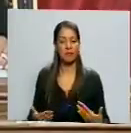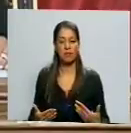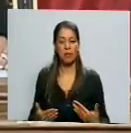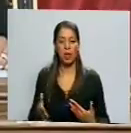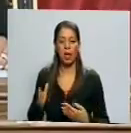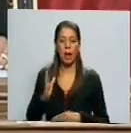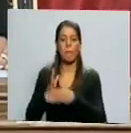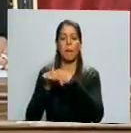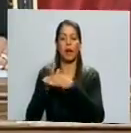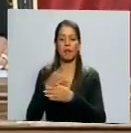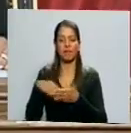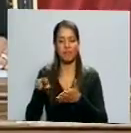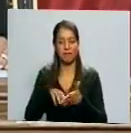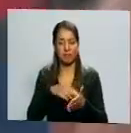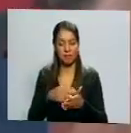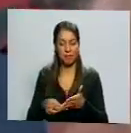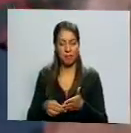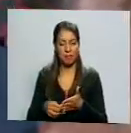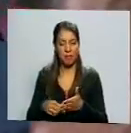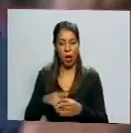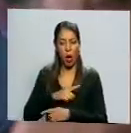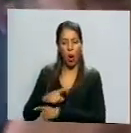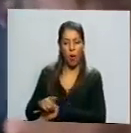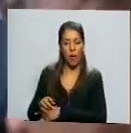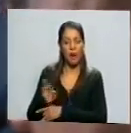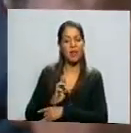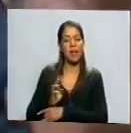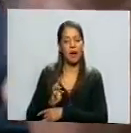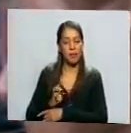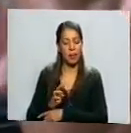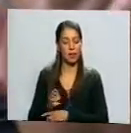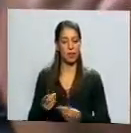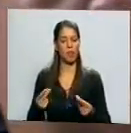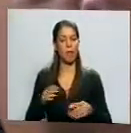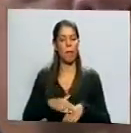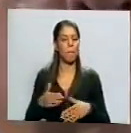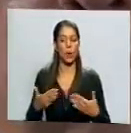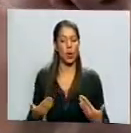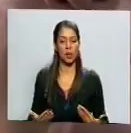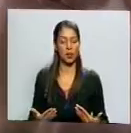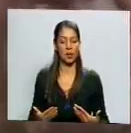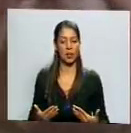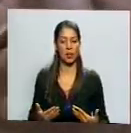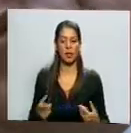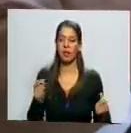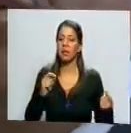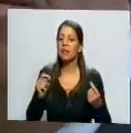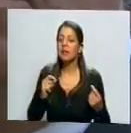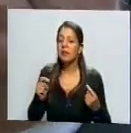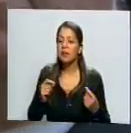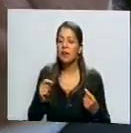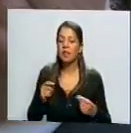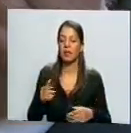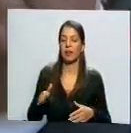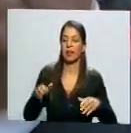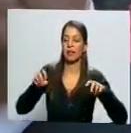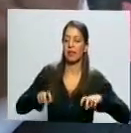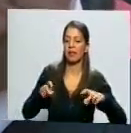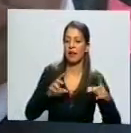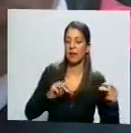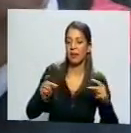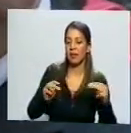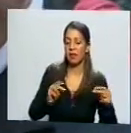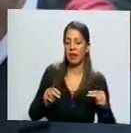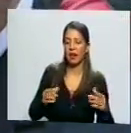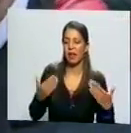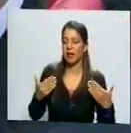prisa? ¿Por qué cumplir el mandato tan rápidamente? ¿Por qué menear la colita y sentarse en la alfombra tan rápidamente?